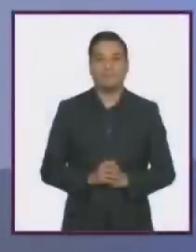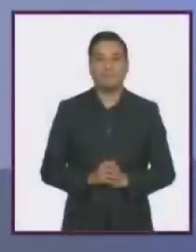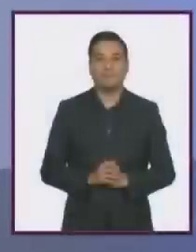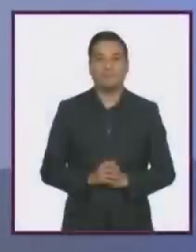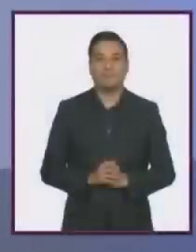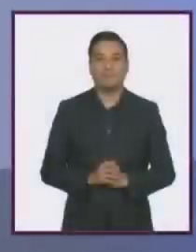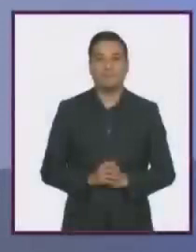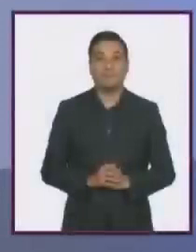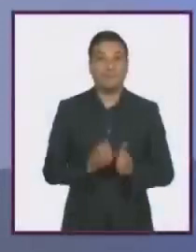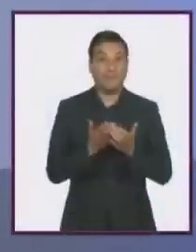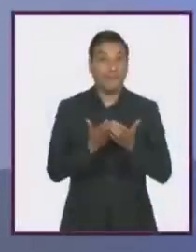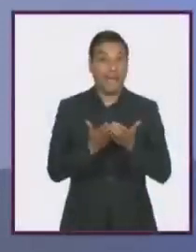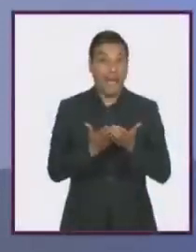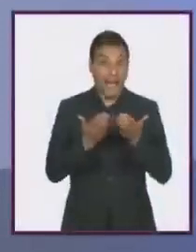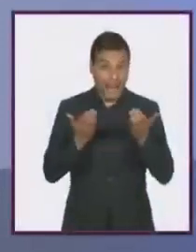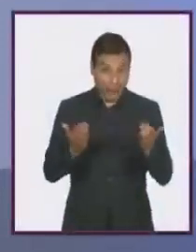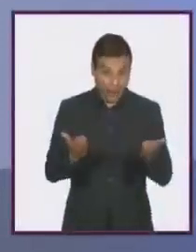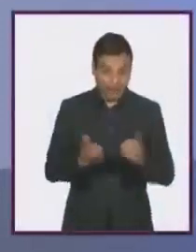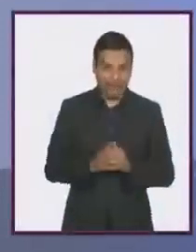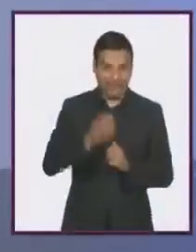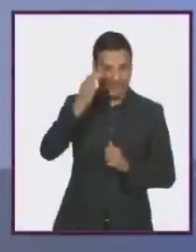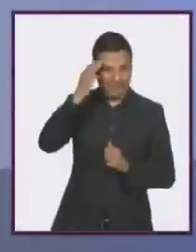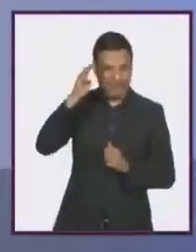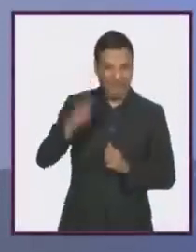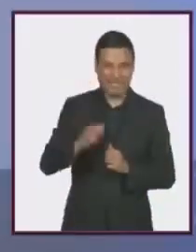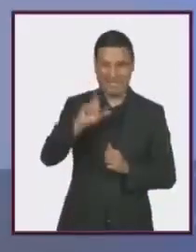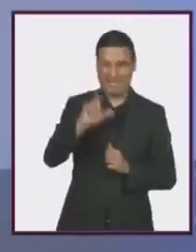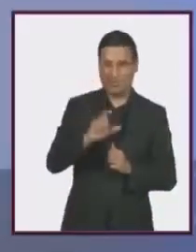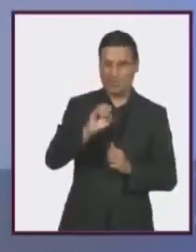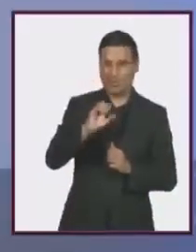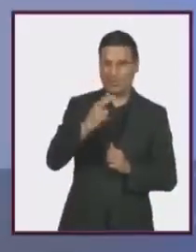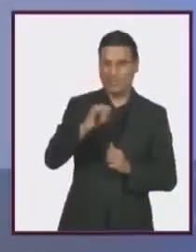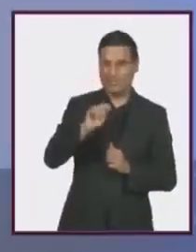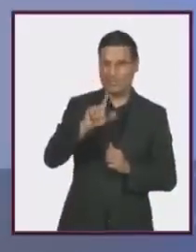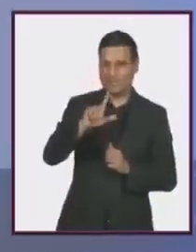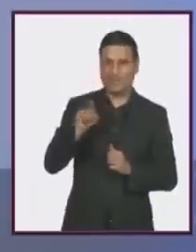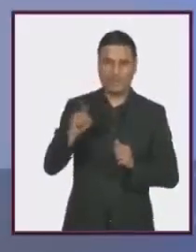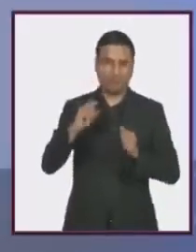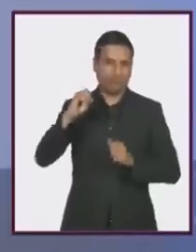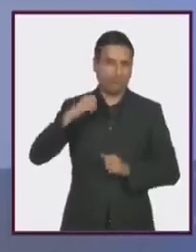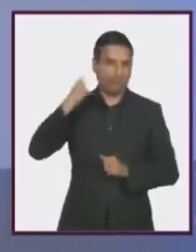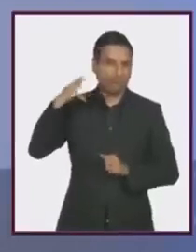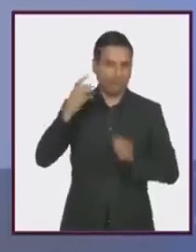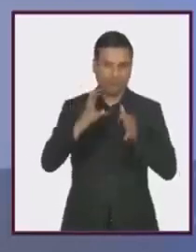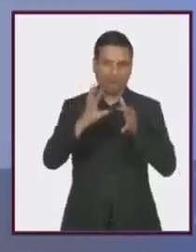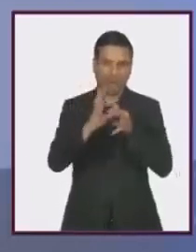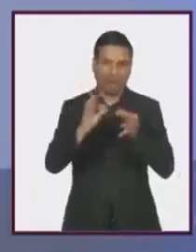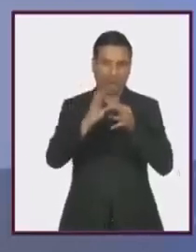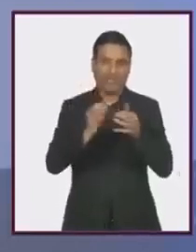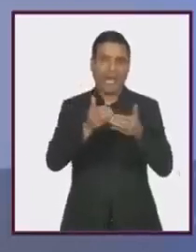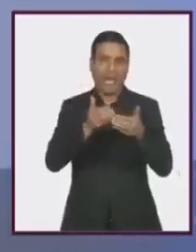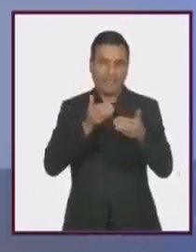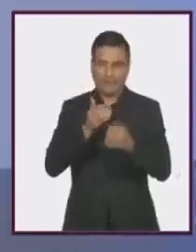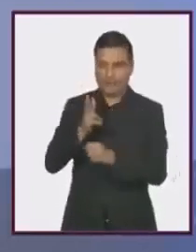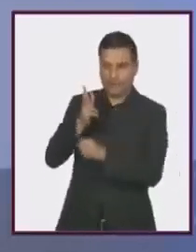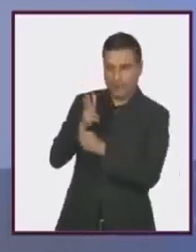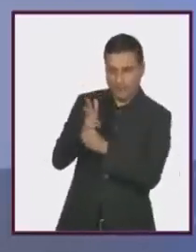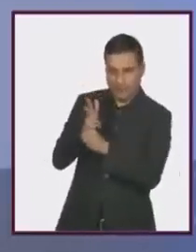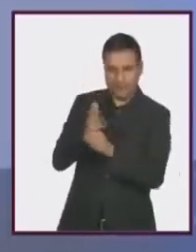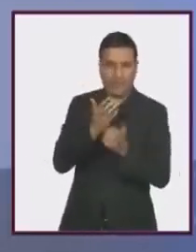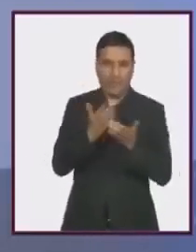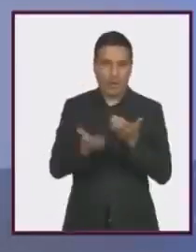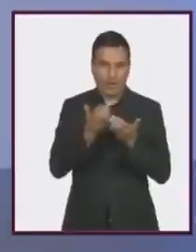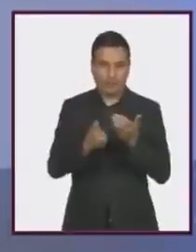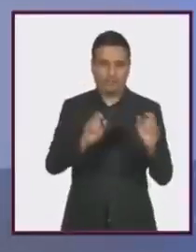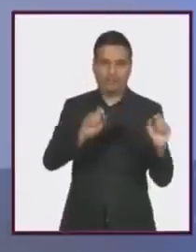A continuación, escucharemos a la maestra Xochitl Moreno en una conferencia pregrabada. Posteriormente, estará